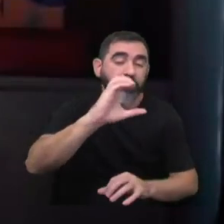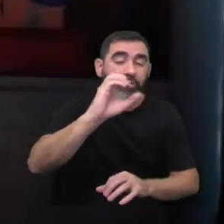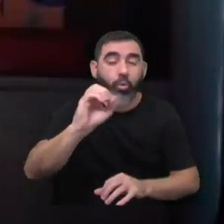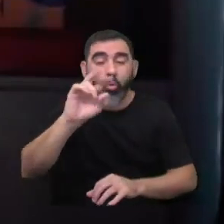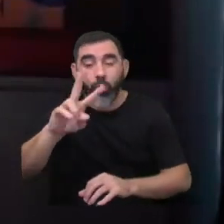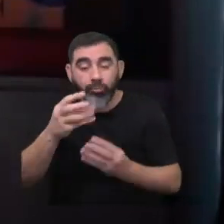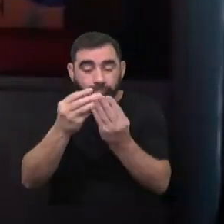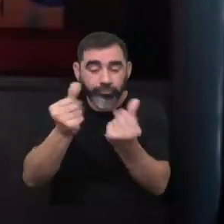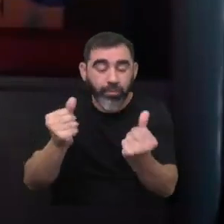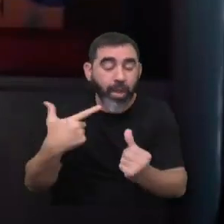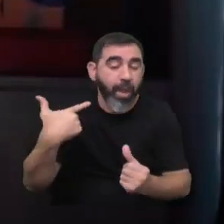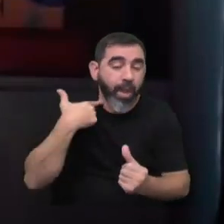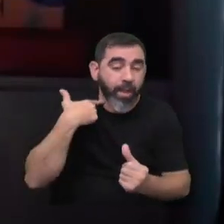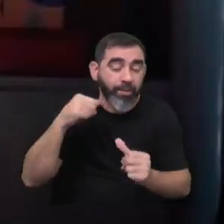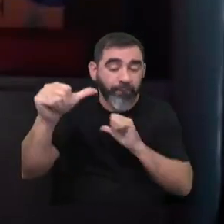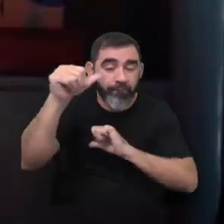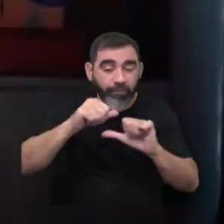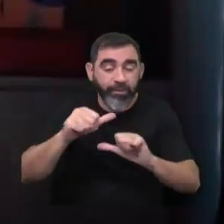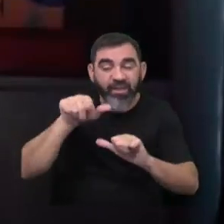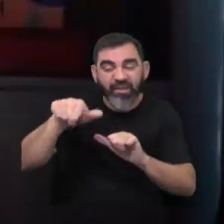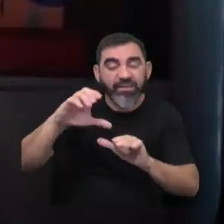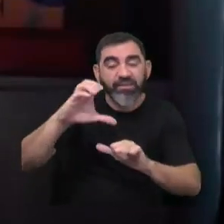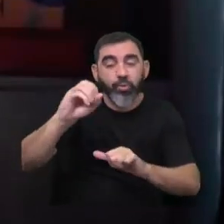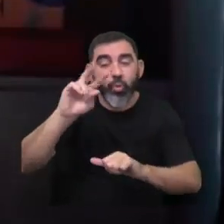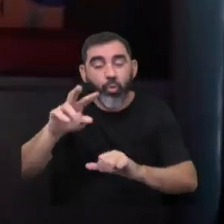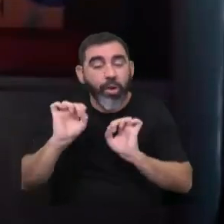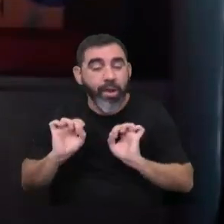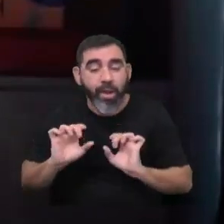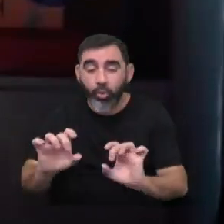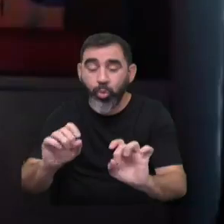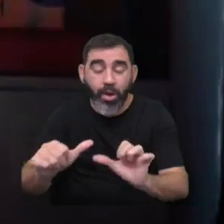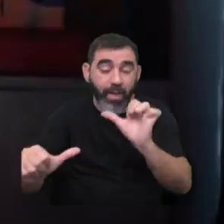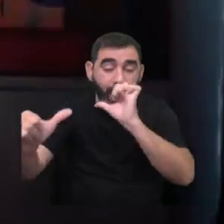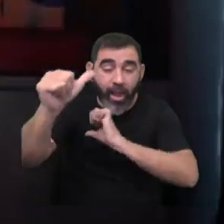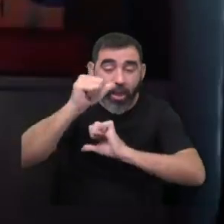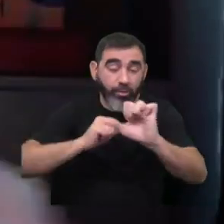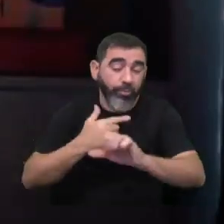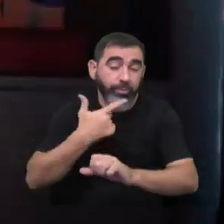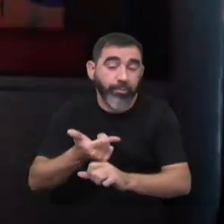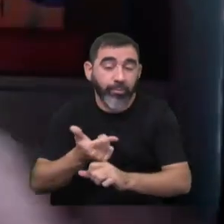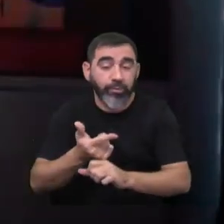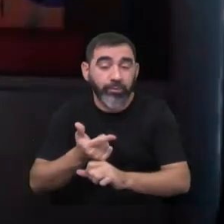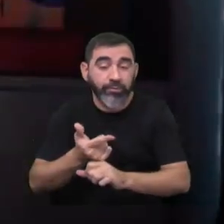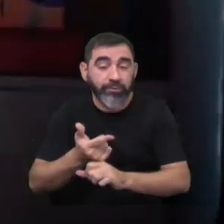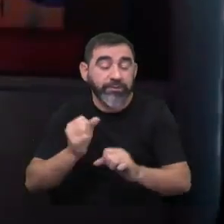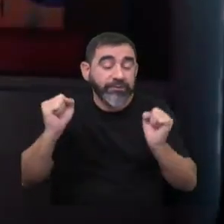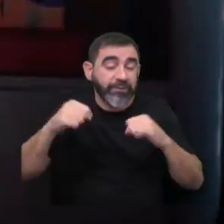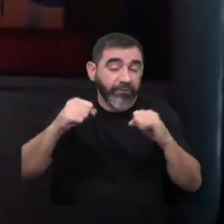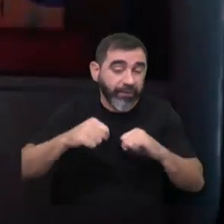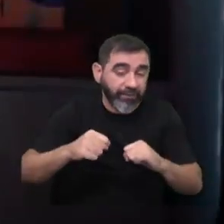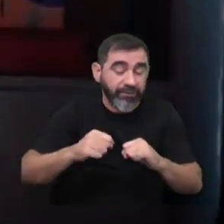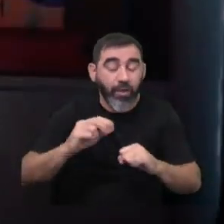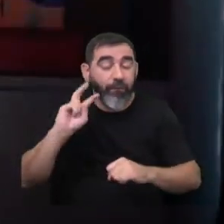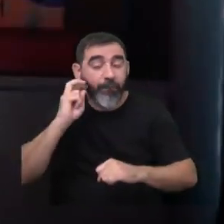estado gaseoso. El dióxido de carbono es un producto natural de la fermentación alcohólica, como puede ser en la fermentación de la cerveza o del